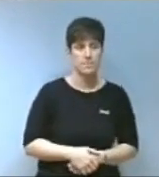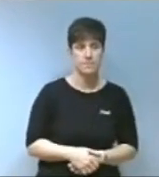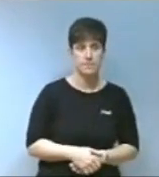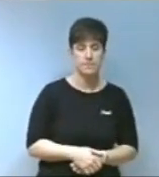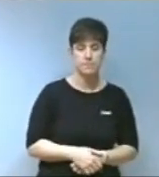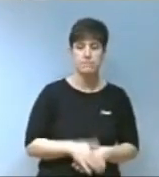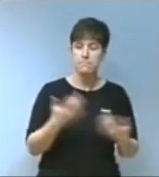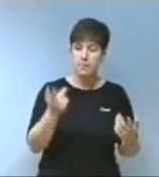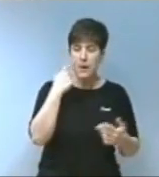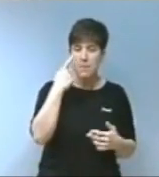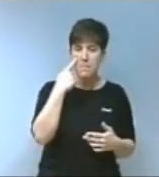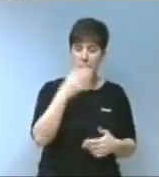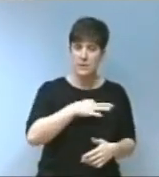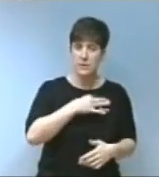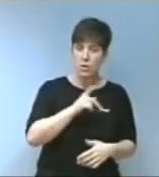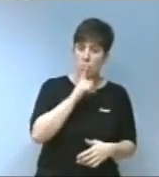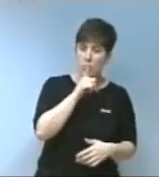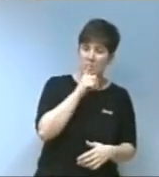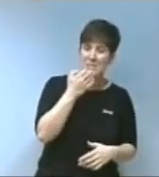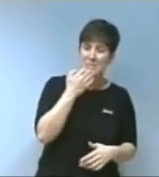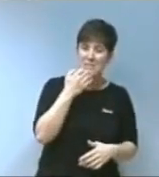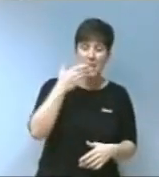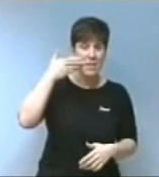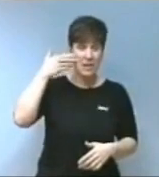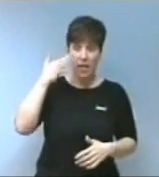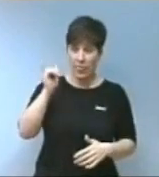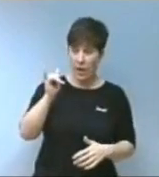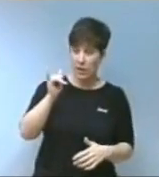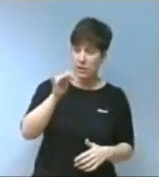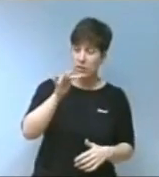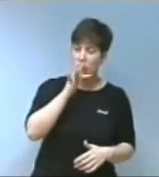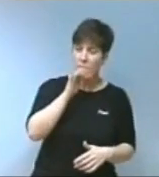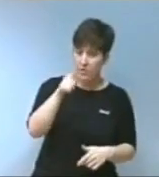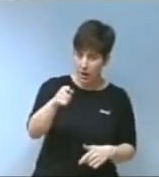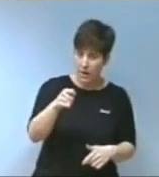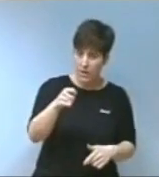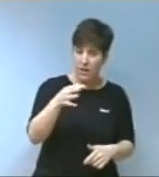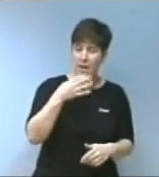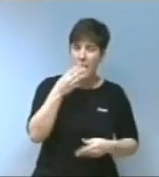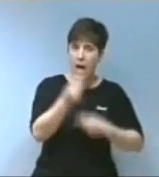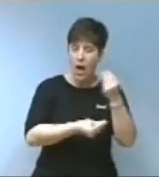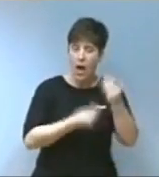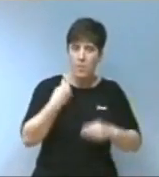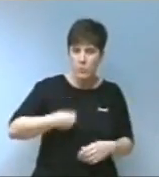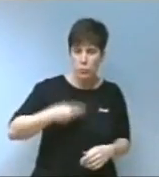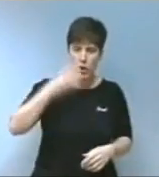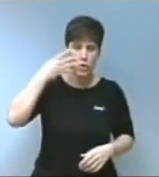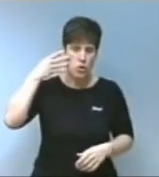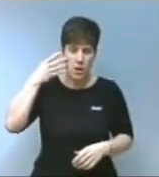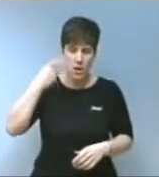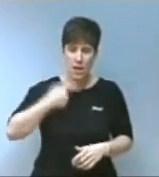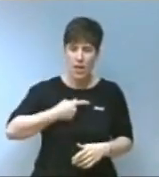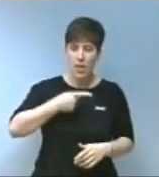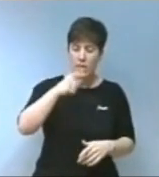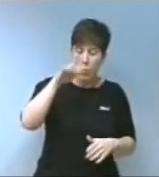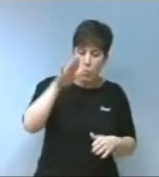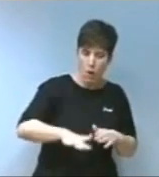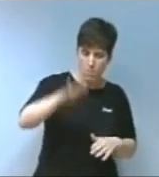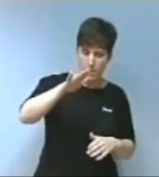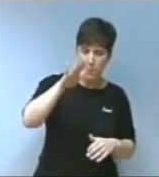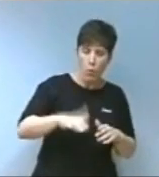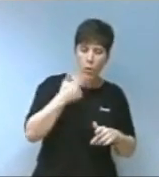Puig, si le queda algo de dignidad, haga como el señor Torra, dé un golpe, pero no de Estado, dé un golpe en la mesa del